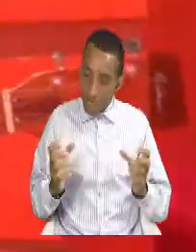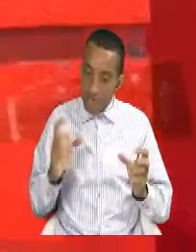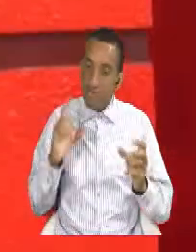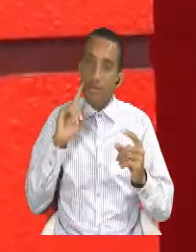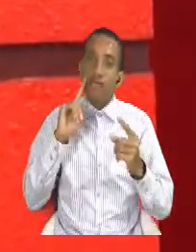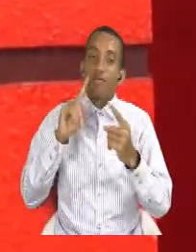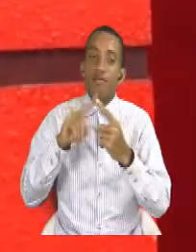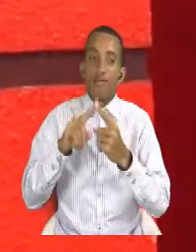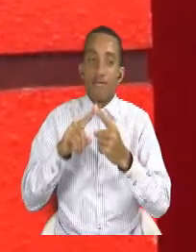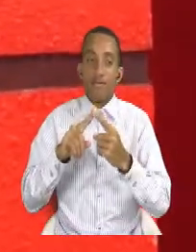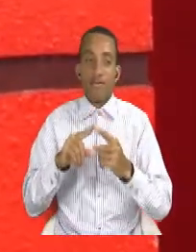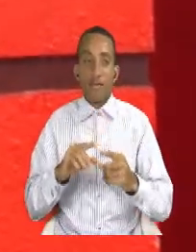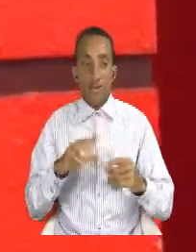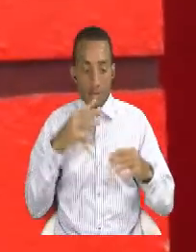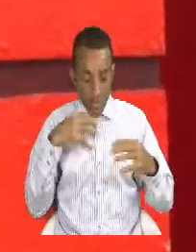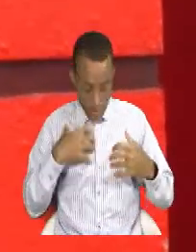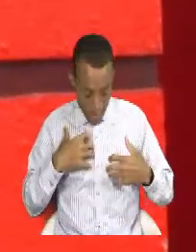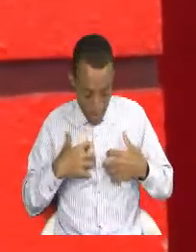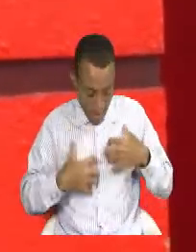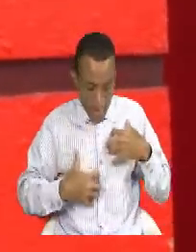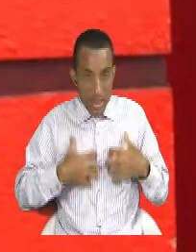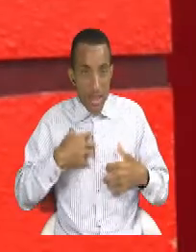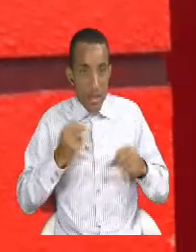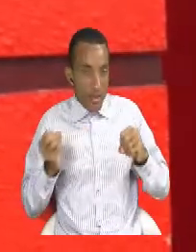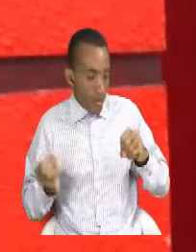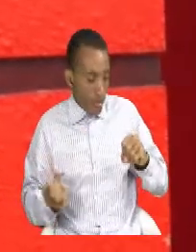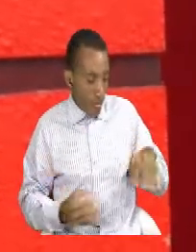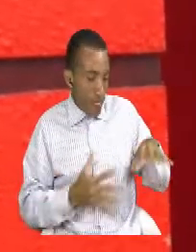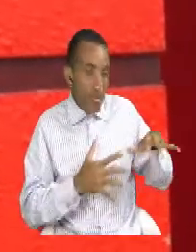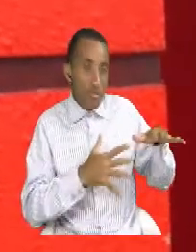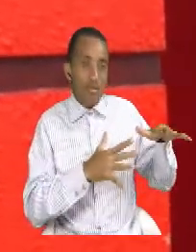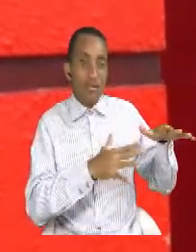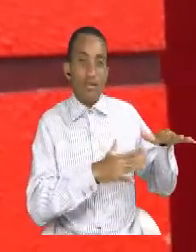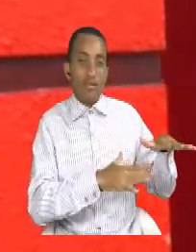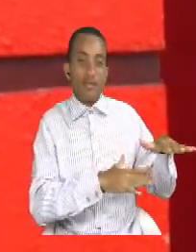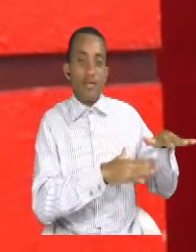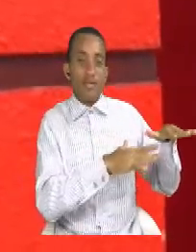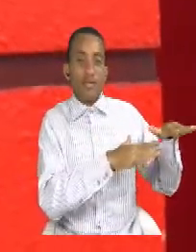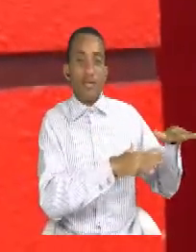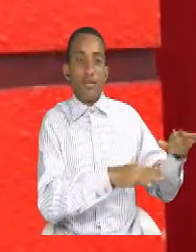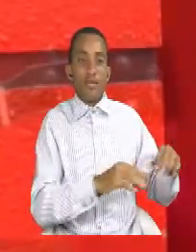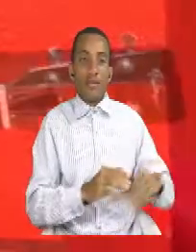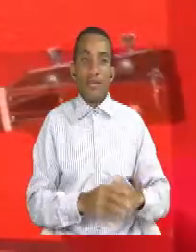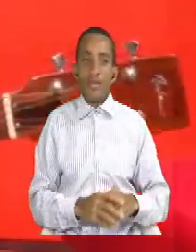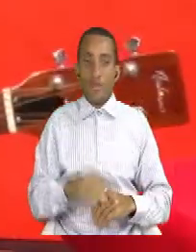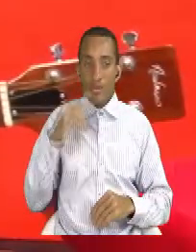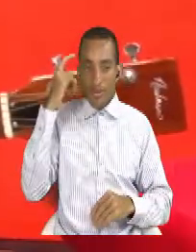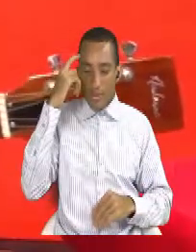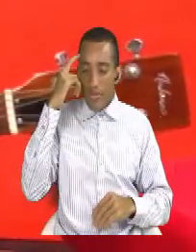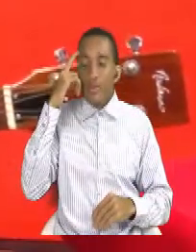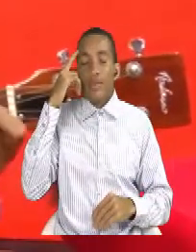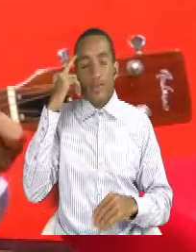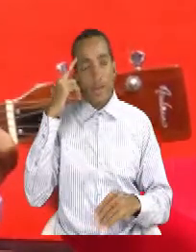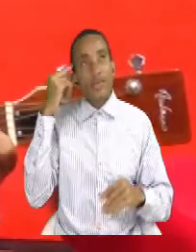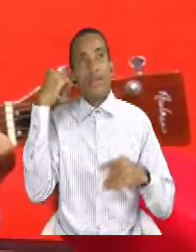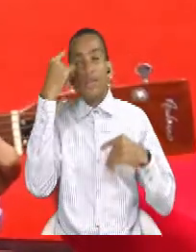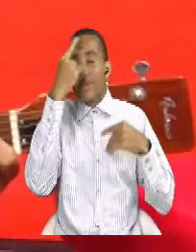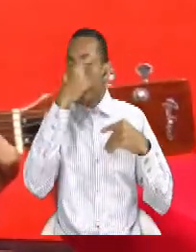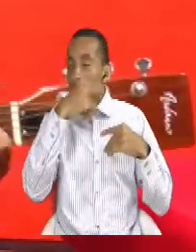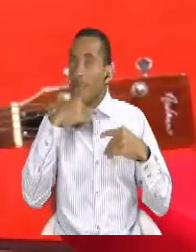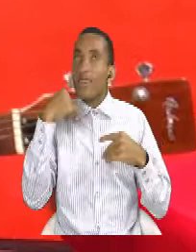pueda, quitarse los miedos, sacarlos afuera, pintarse la